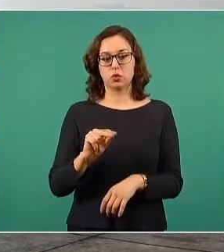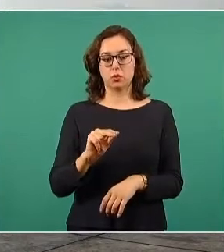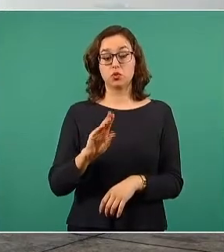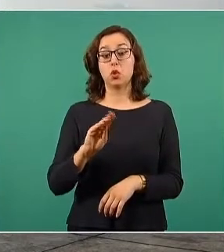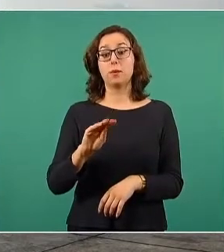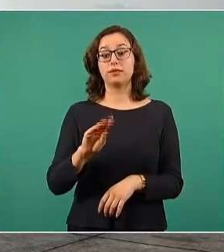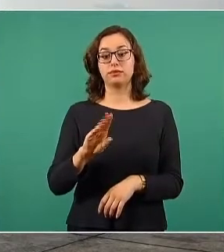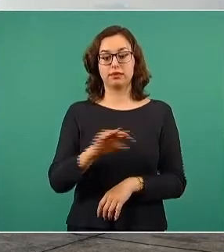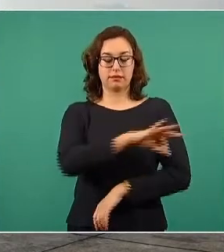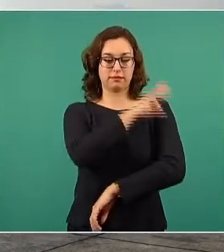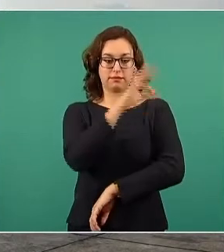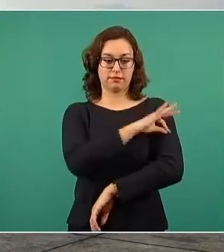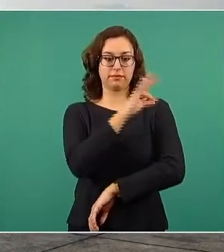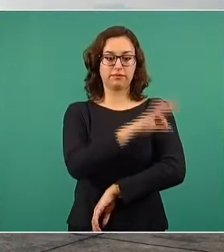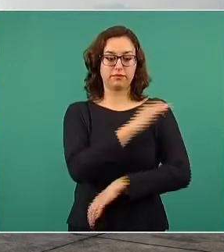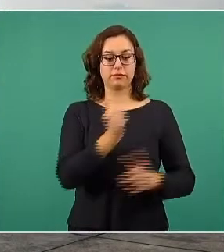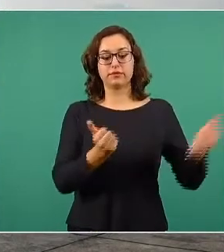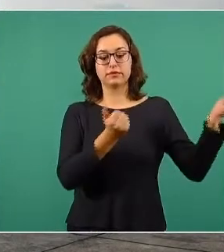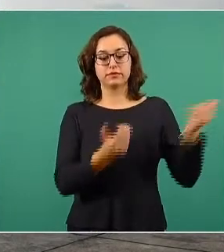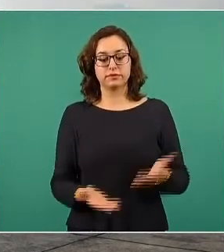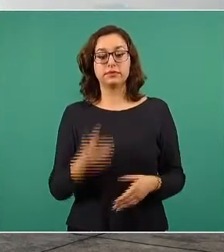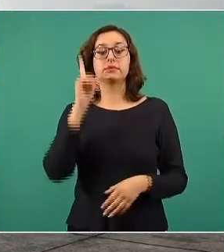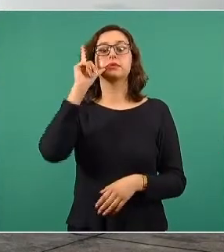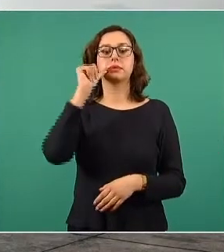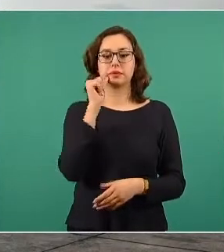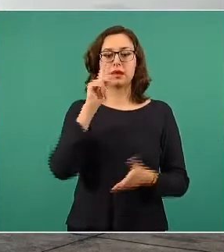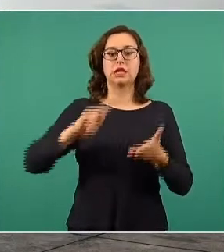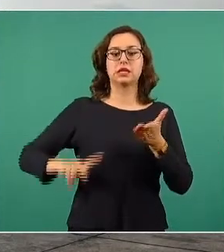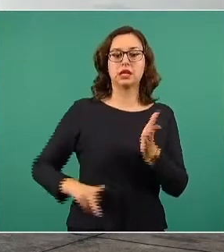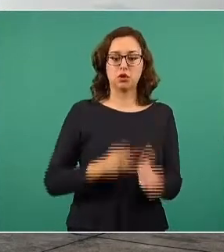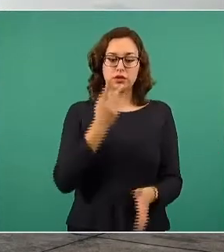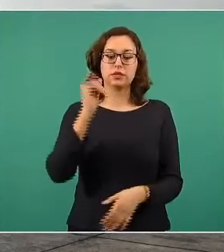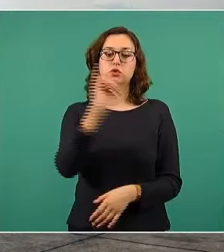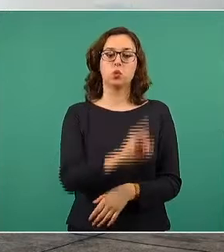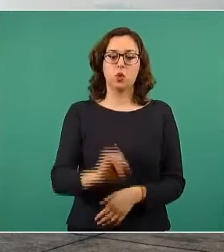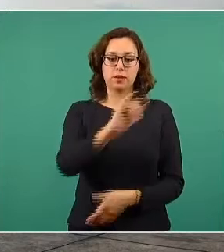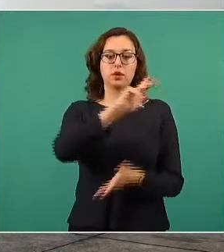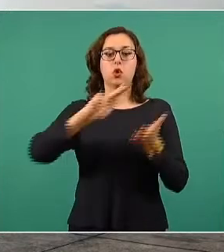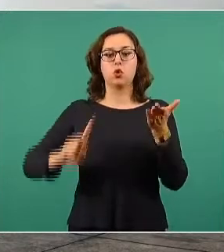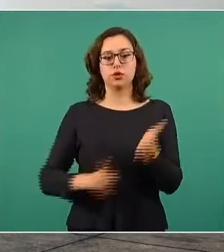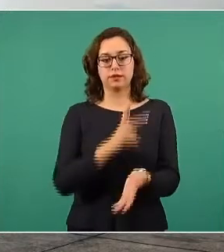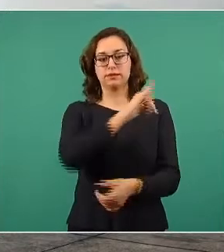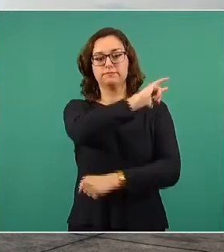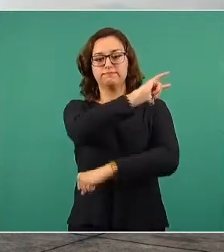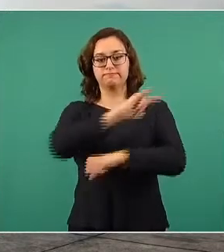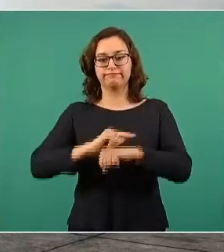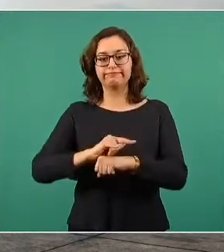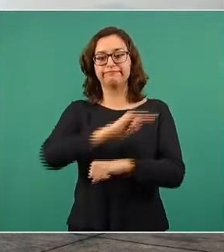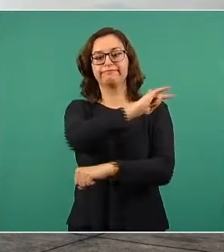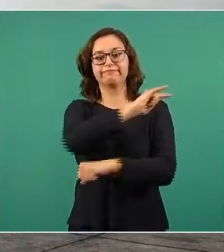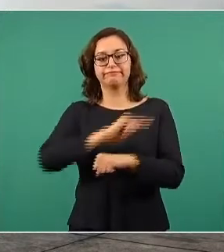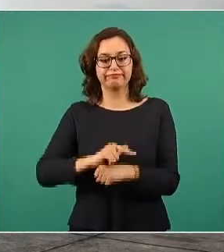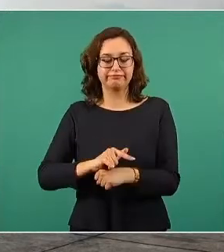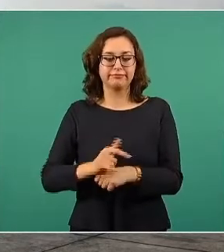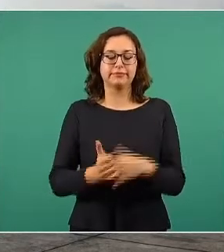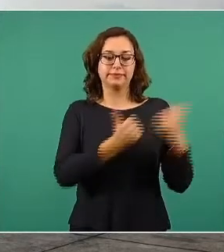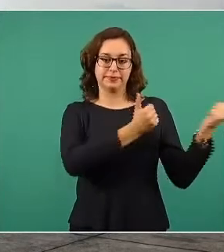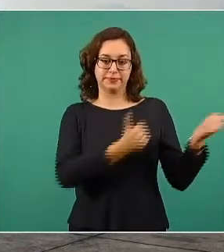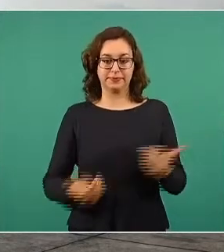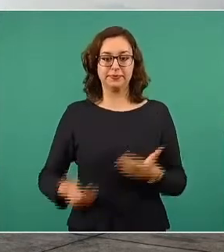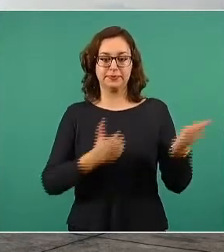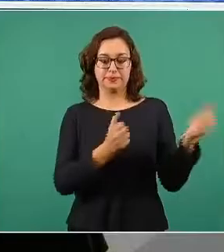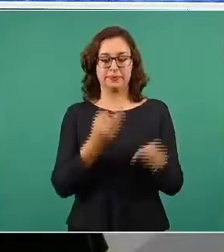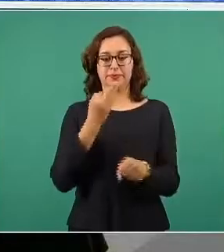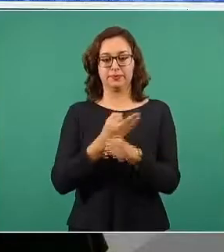288.990 dosis. Mañana tendremos otro embarque y el jueves otro embarque de cantidad semejante que veremos ahora en el